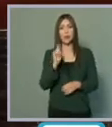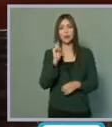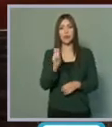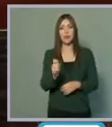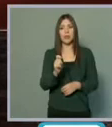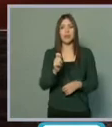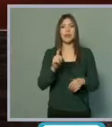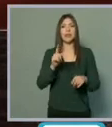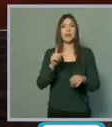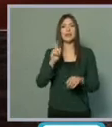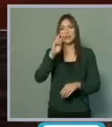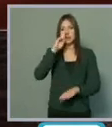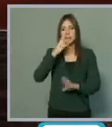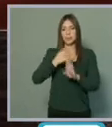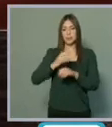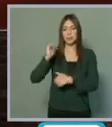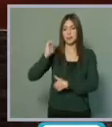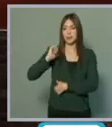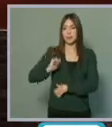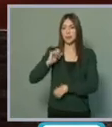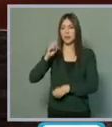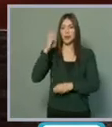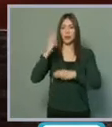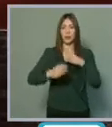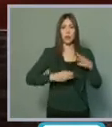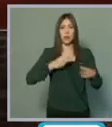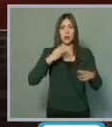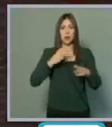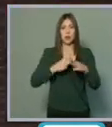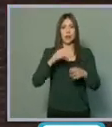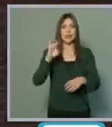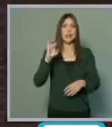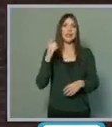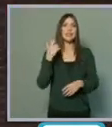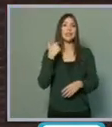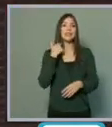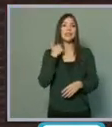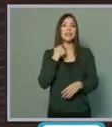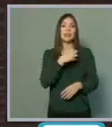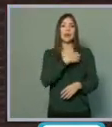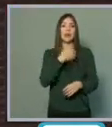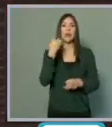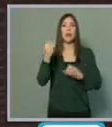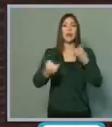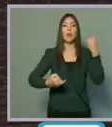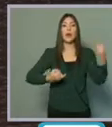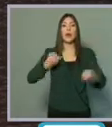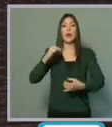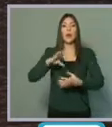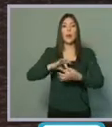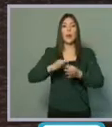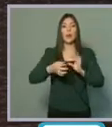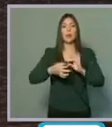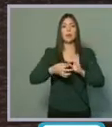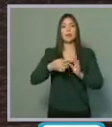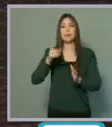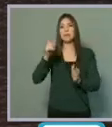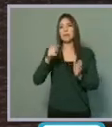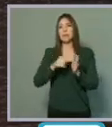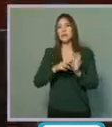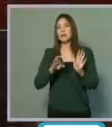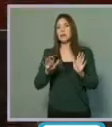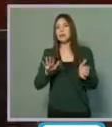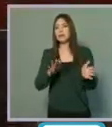los anfitriones del Mundial, ex capital de los Juegos Olímpicos de 1900. Entonces,